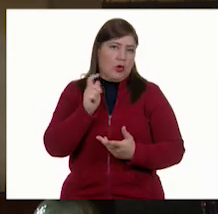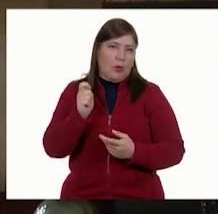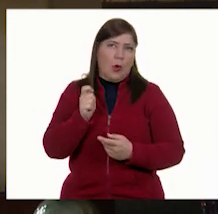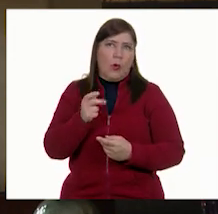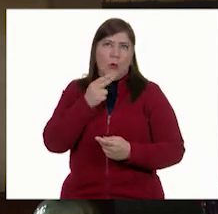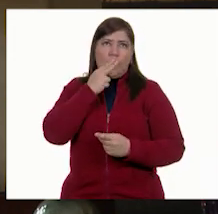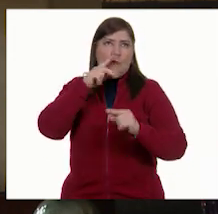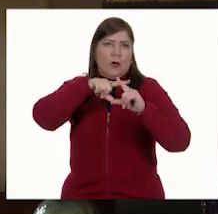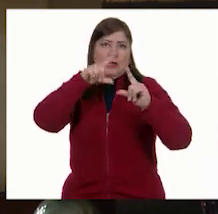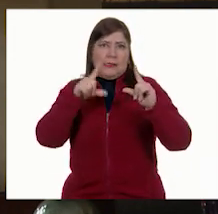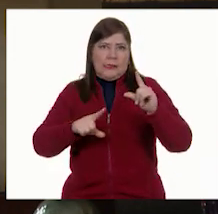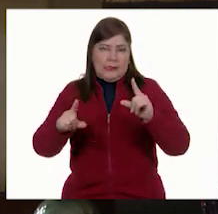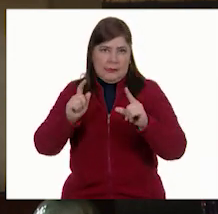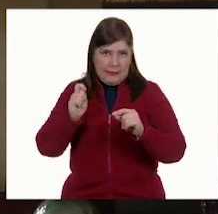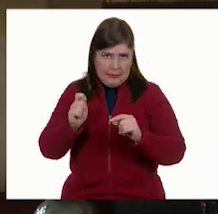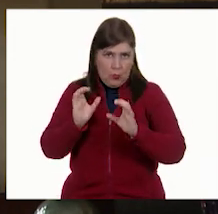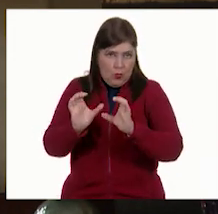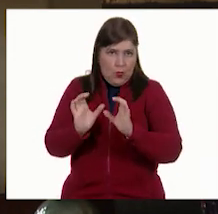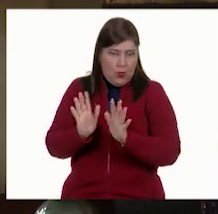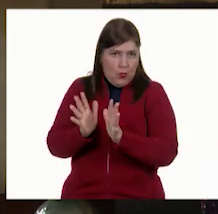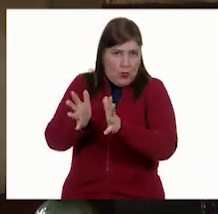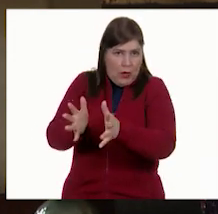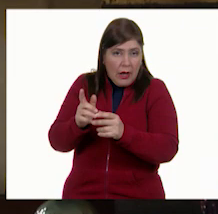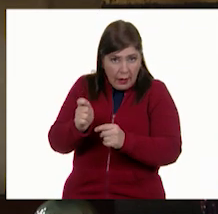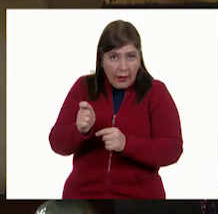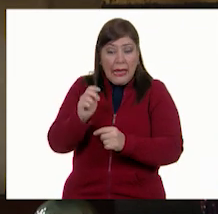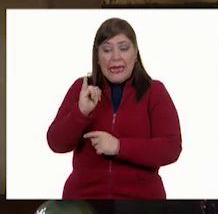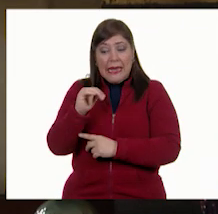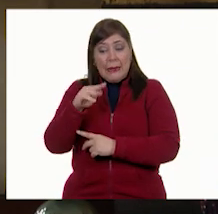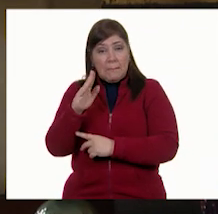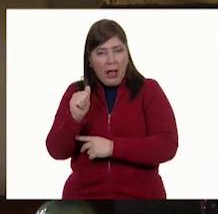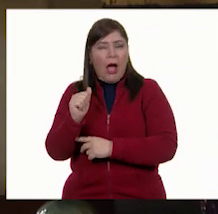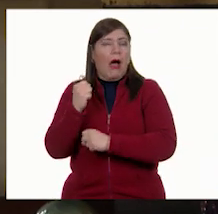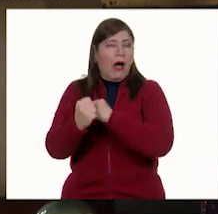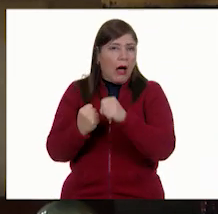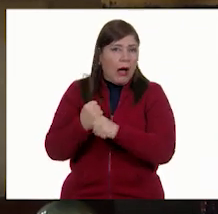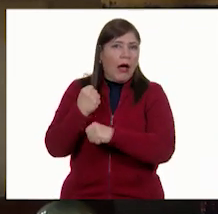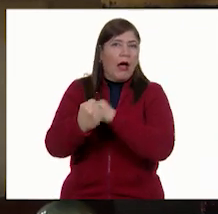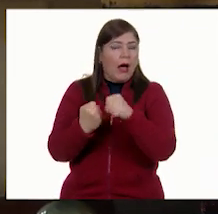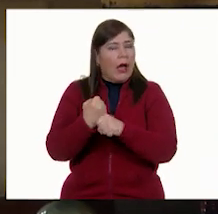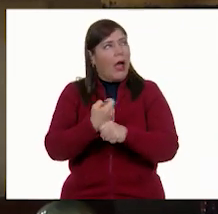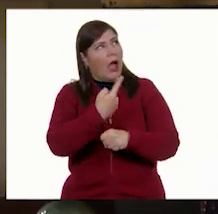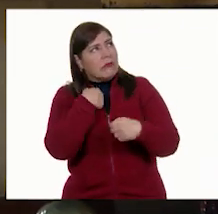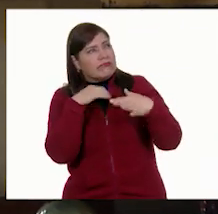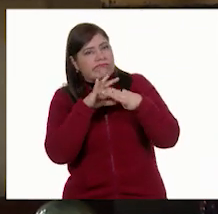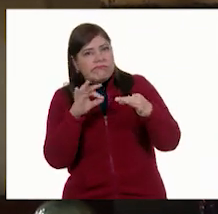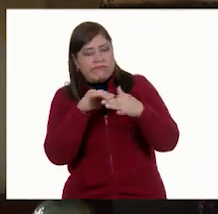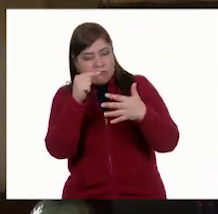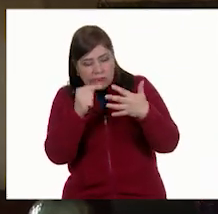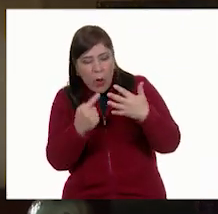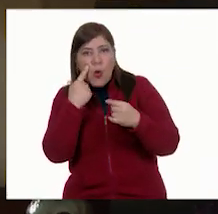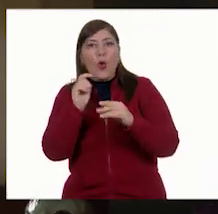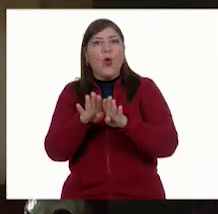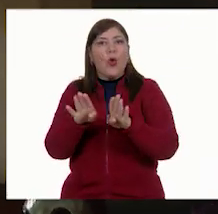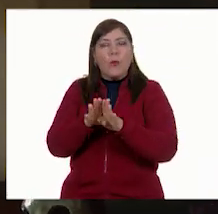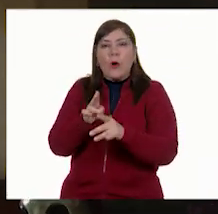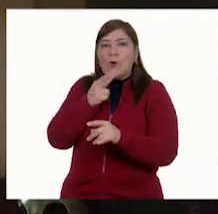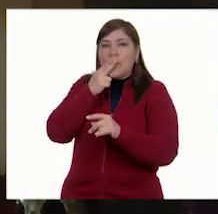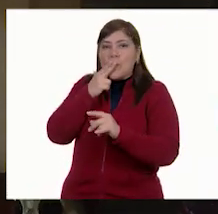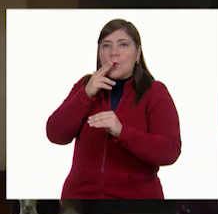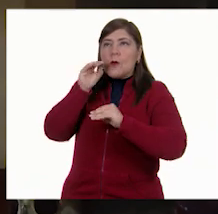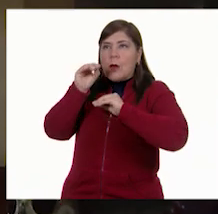nacional, el INBA nos ha guiado a través de los años en cuestión del mantenimiento y